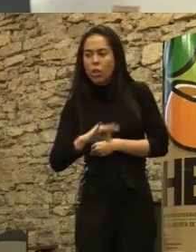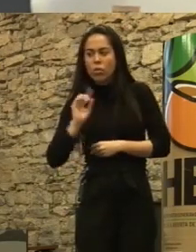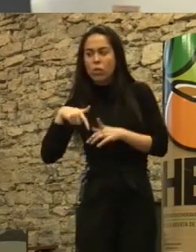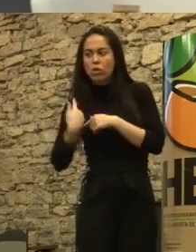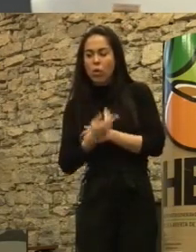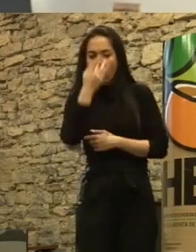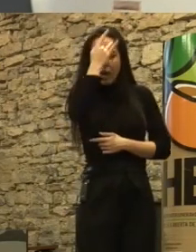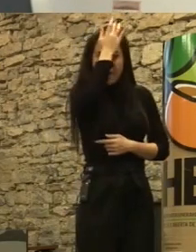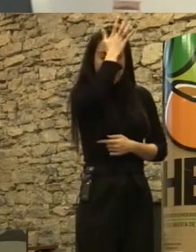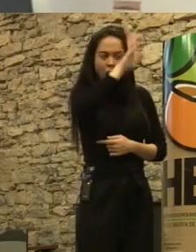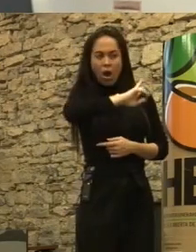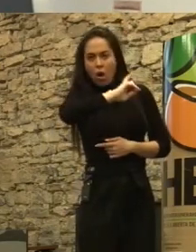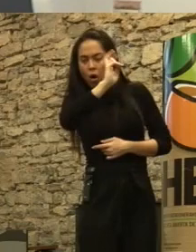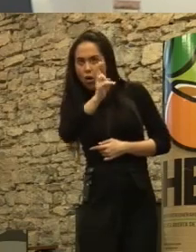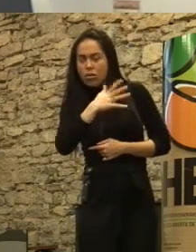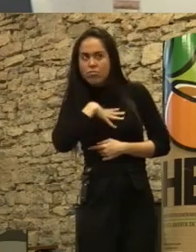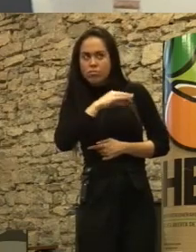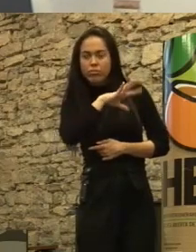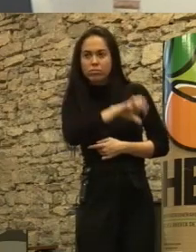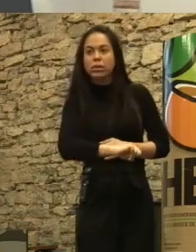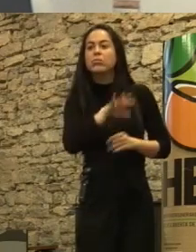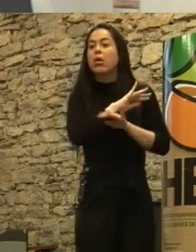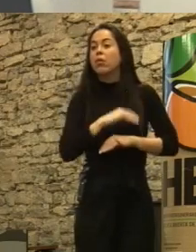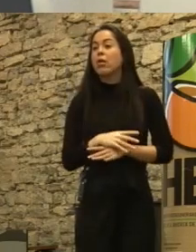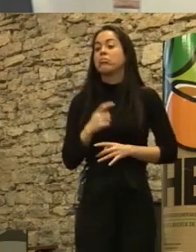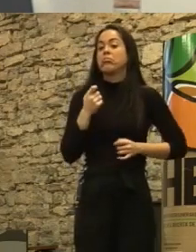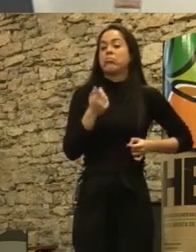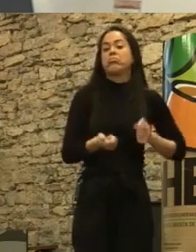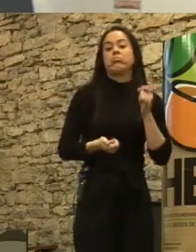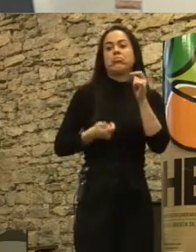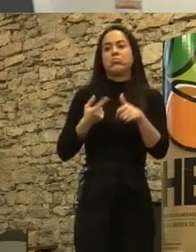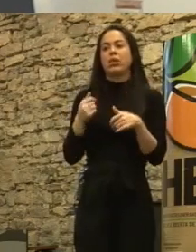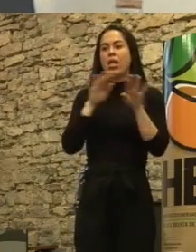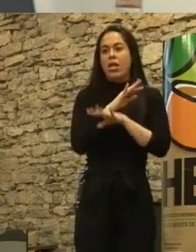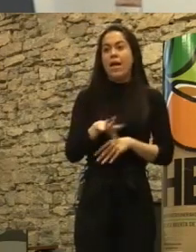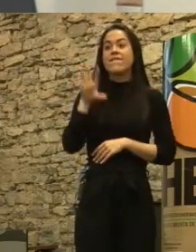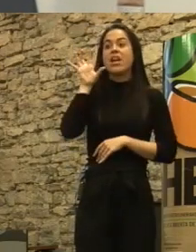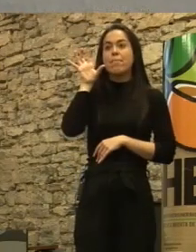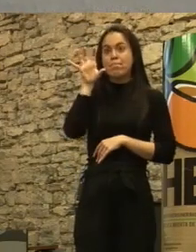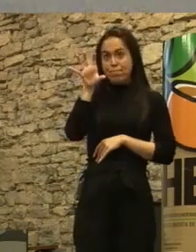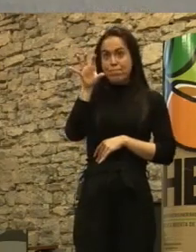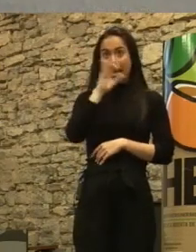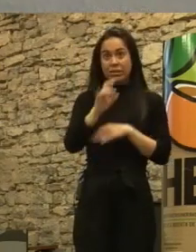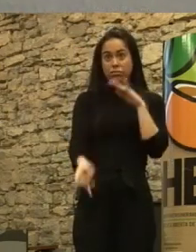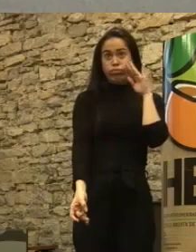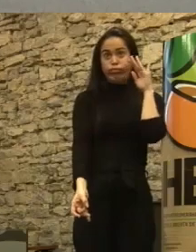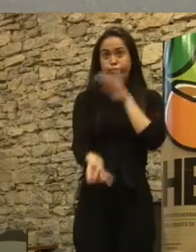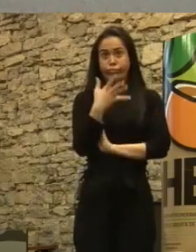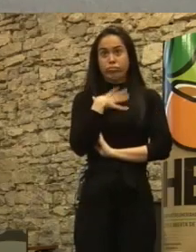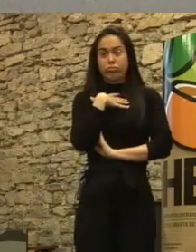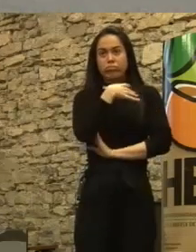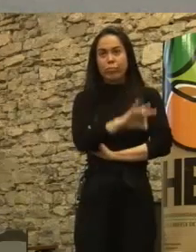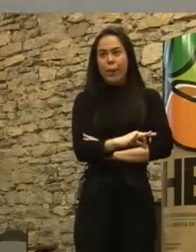cabra. Y así, desde la base, desde lo pequeño, lo individual, el país sale de la pobreza. El microcrédito, bueno, es una